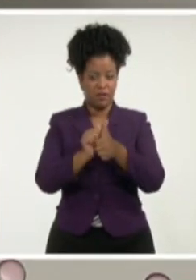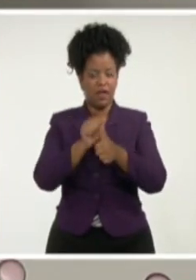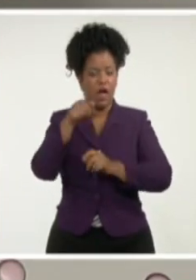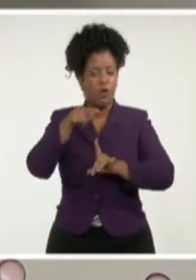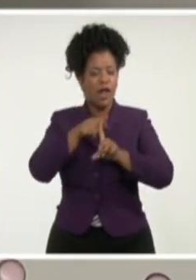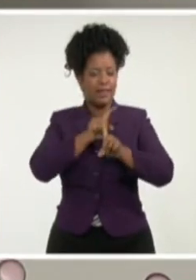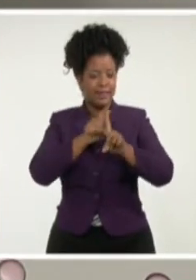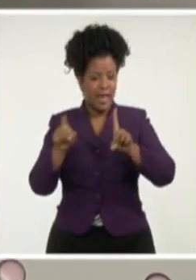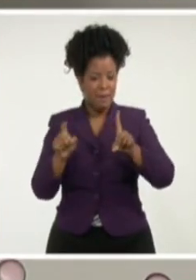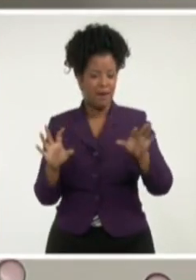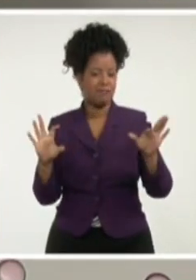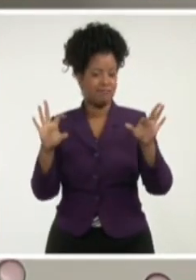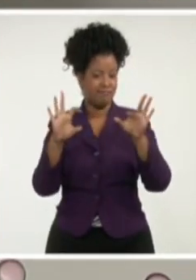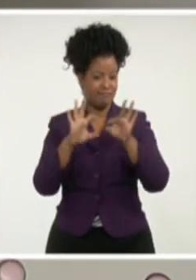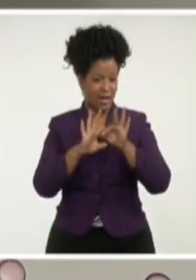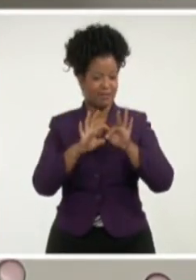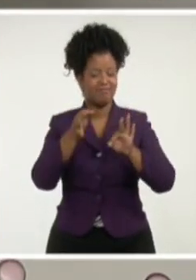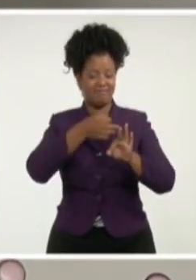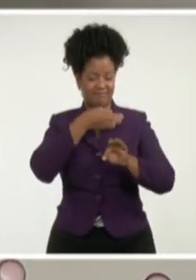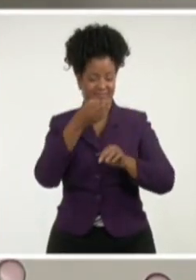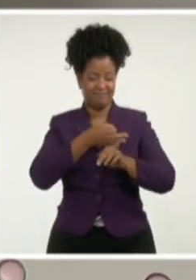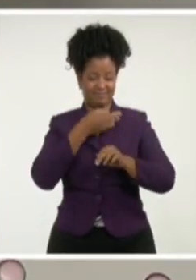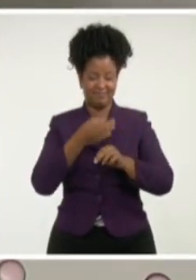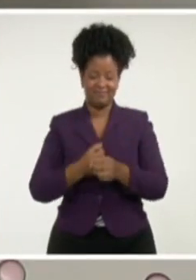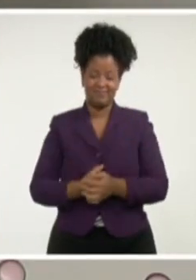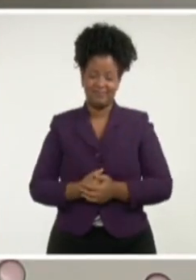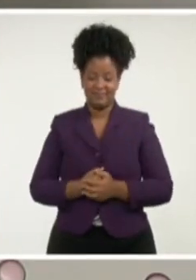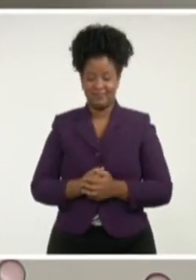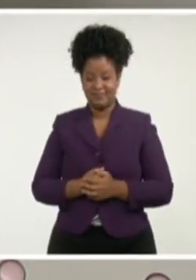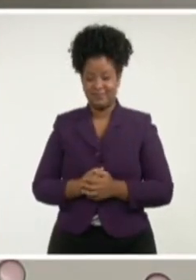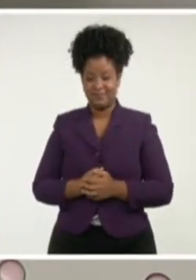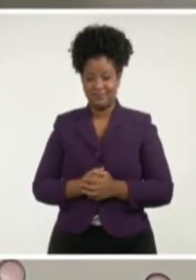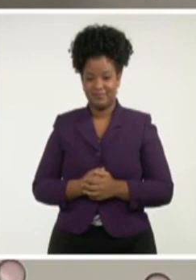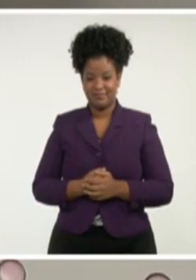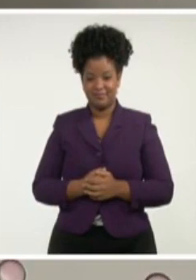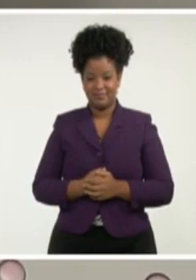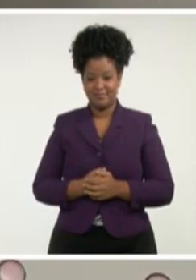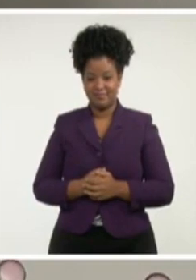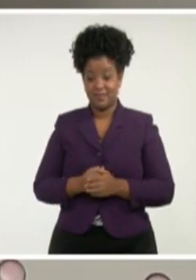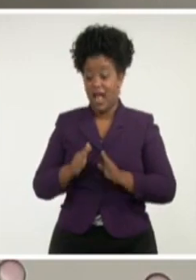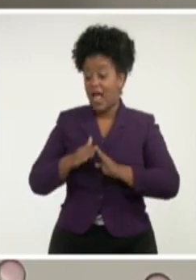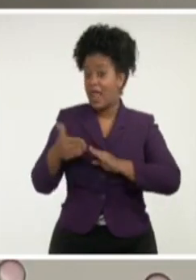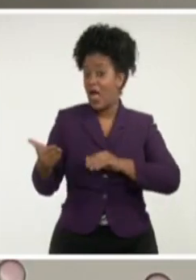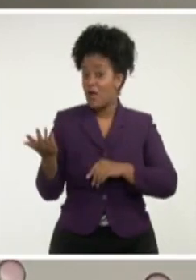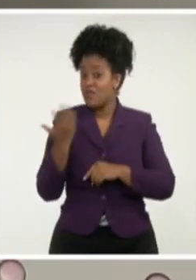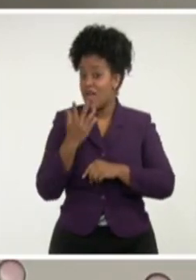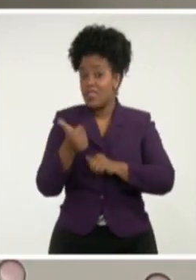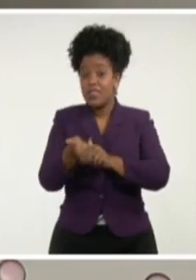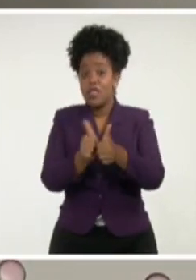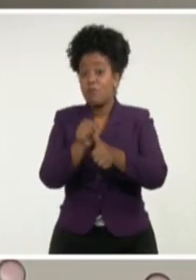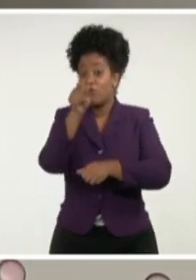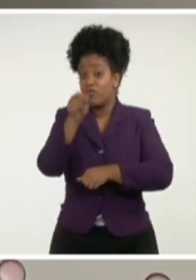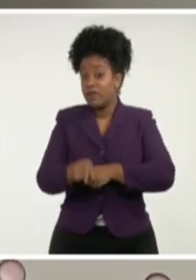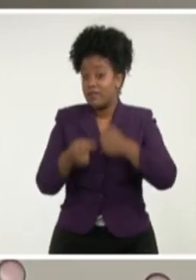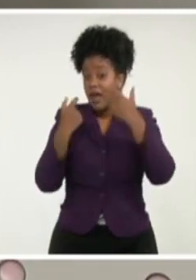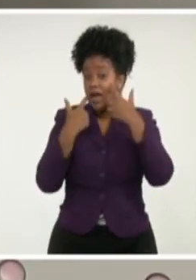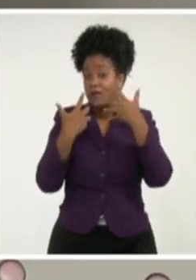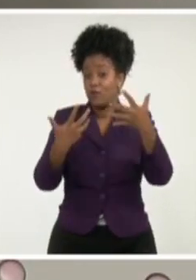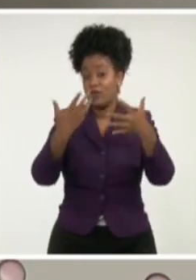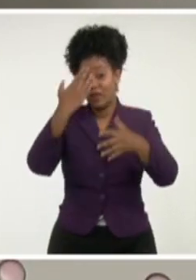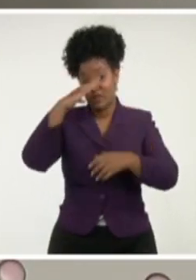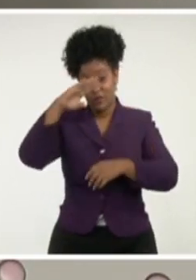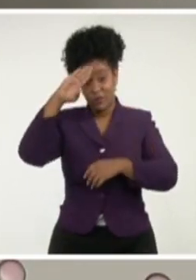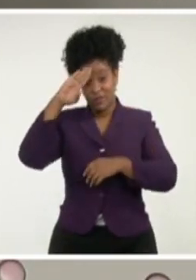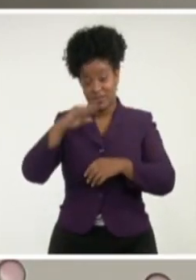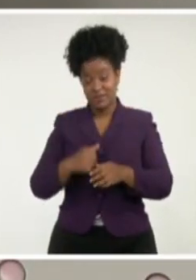hacemos contacto directo con nuestro enviado especial Pavel Otero, quien tiene a su lado al hombre que le pondrá voz a cada uno de sus